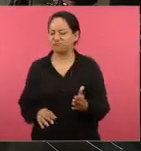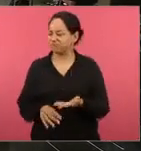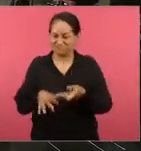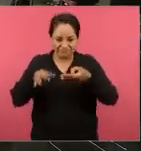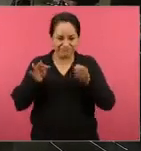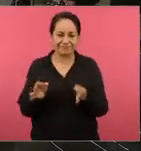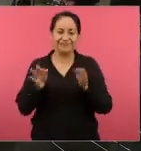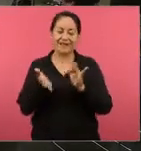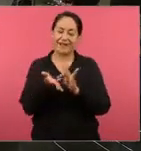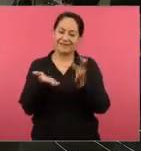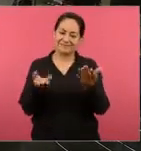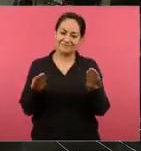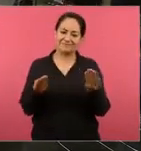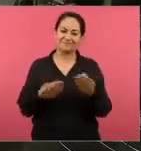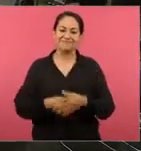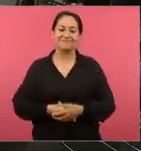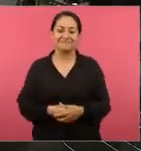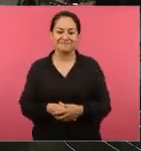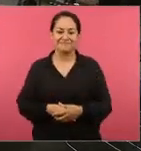Muchas gracias, maestro Gonzalo.